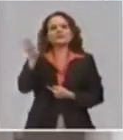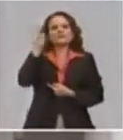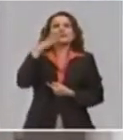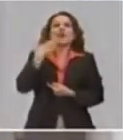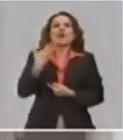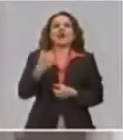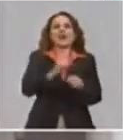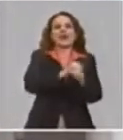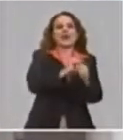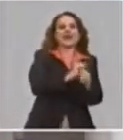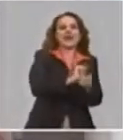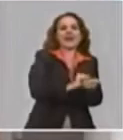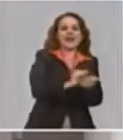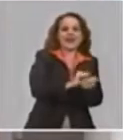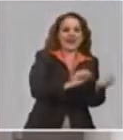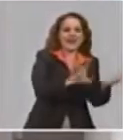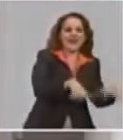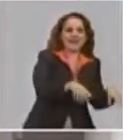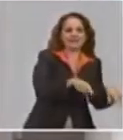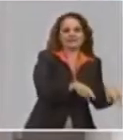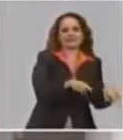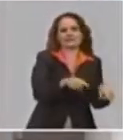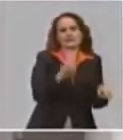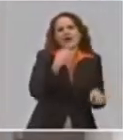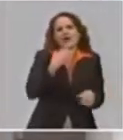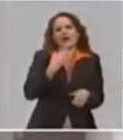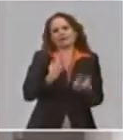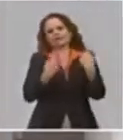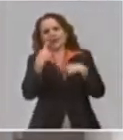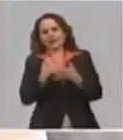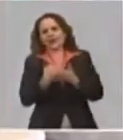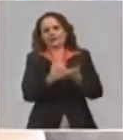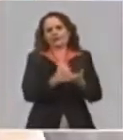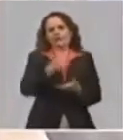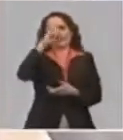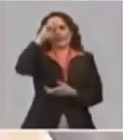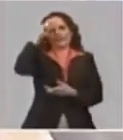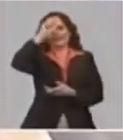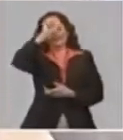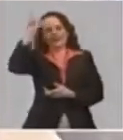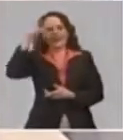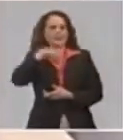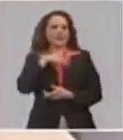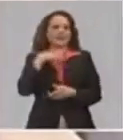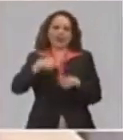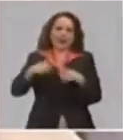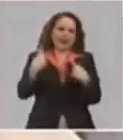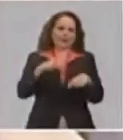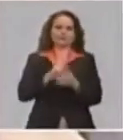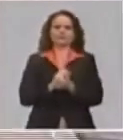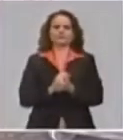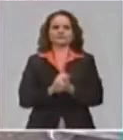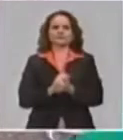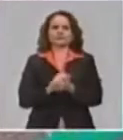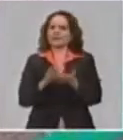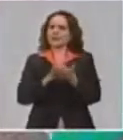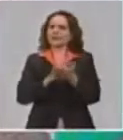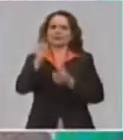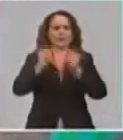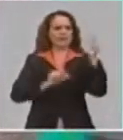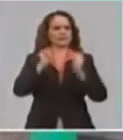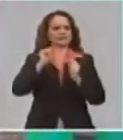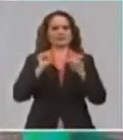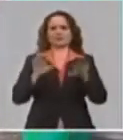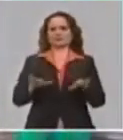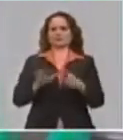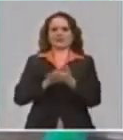granito de arena también, como lo están haciendo los médicos y otras personalidades. Nadie se ha quedado de brazos cruzados ante el avance de la enfermedad,